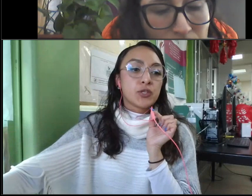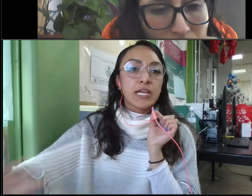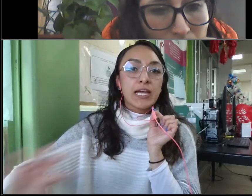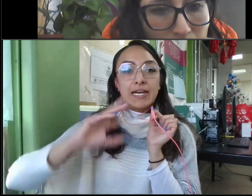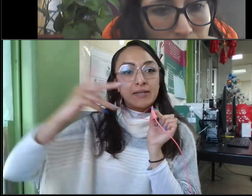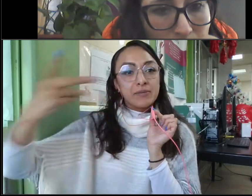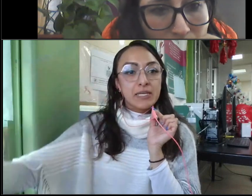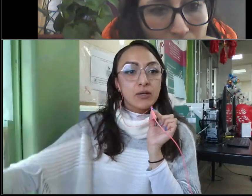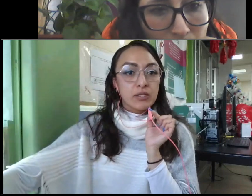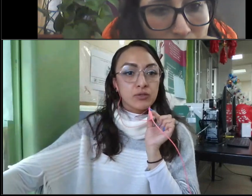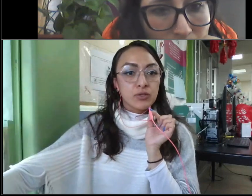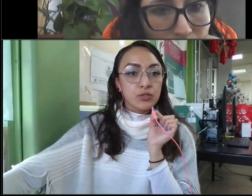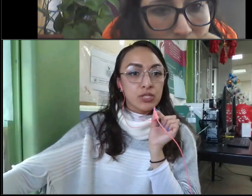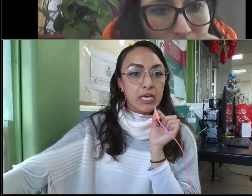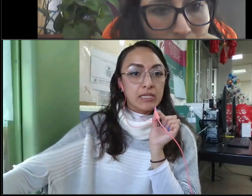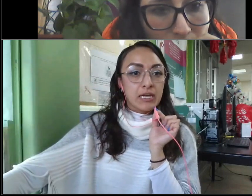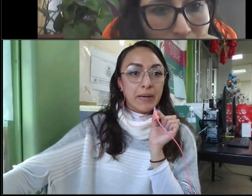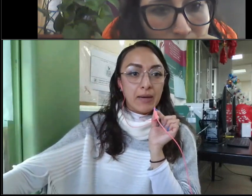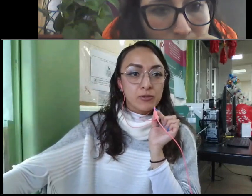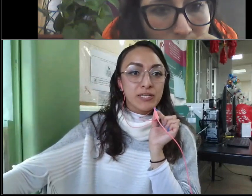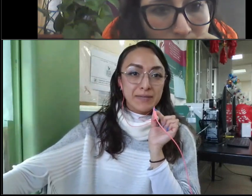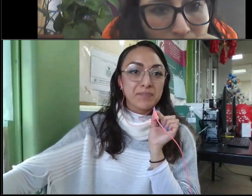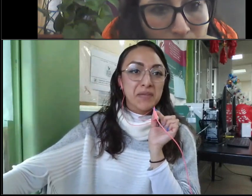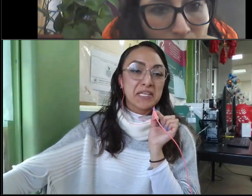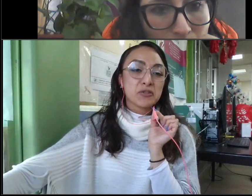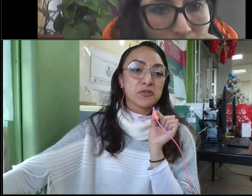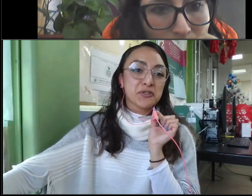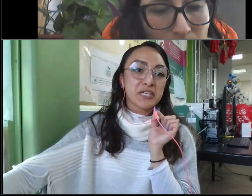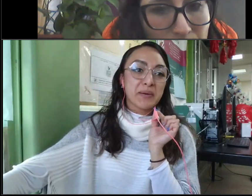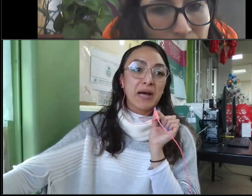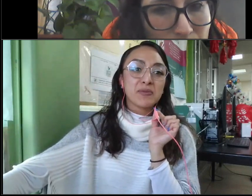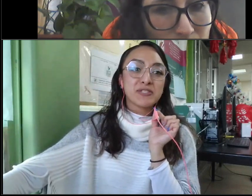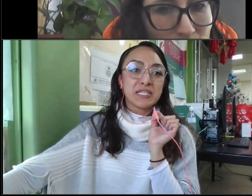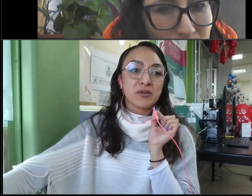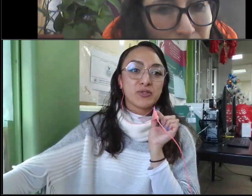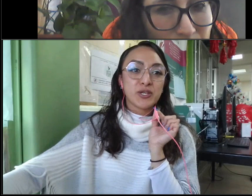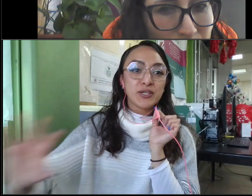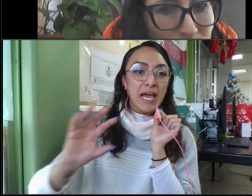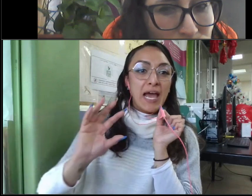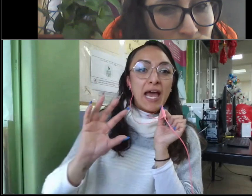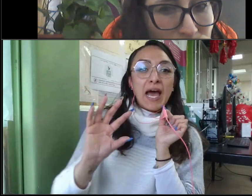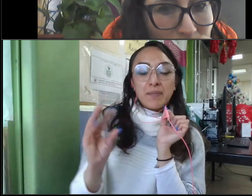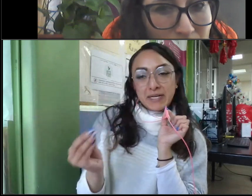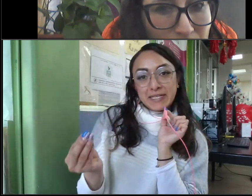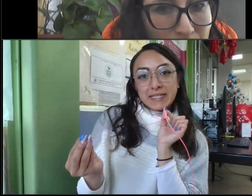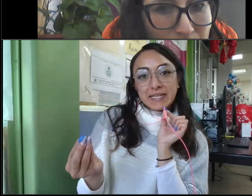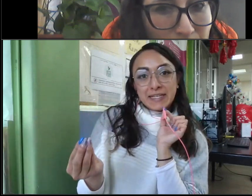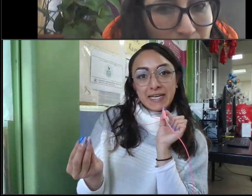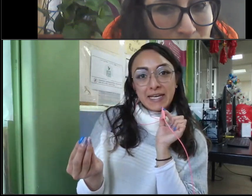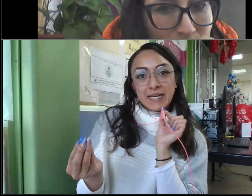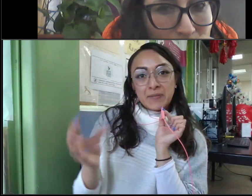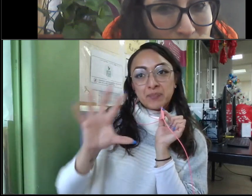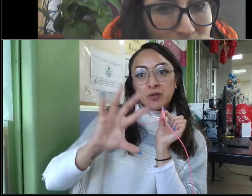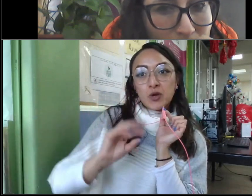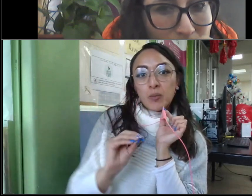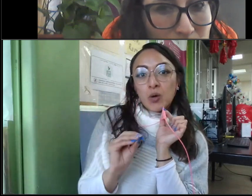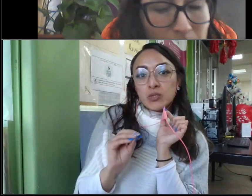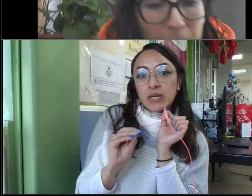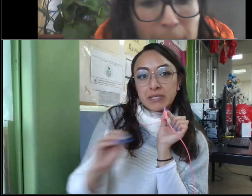porque funciona al revés de lo que nosotros trabajamos aquí. Aquí nosotros trabajamos en inclusión a partir